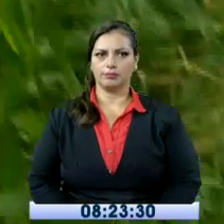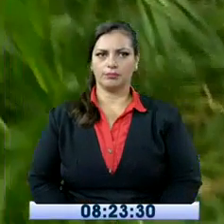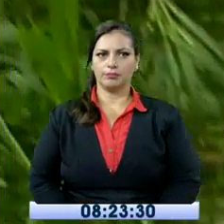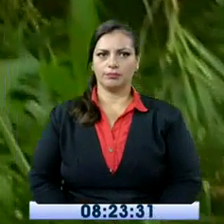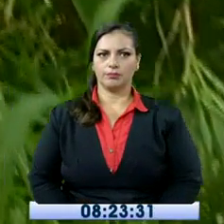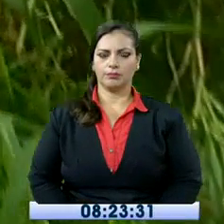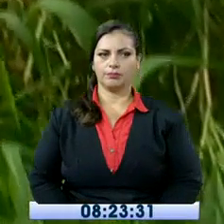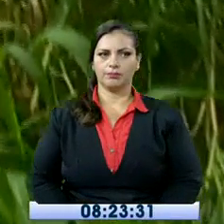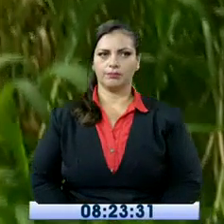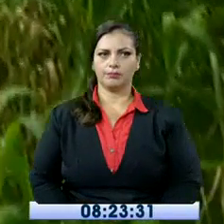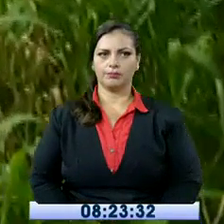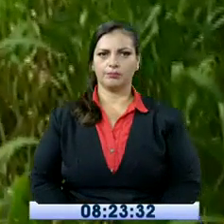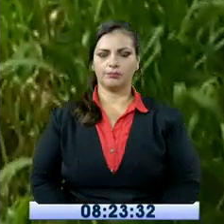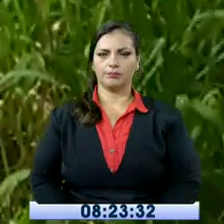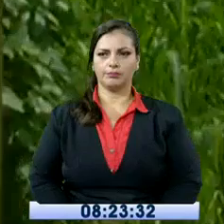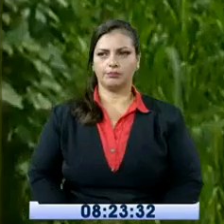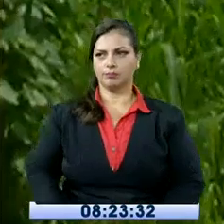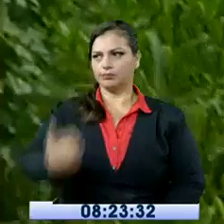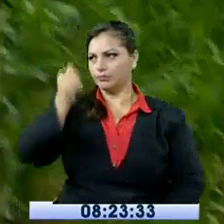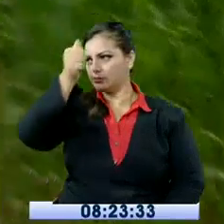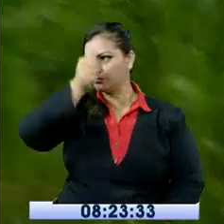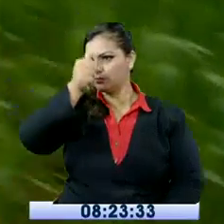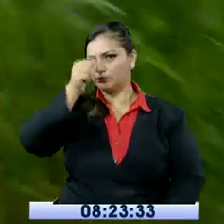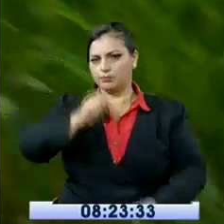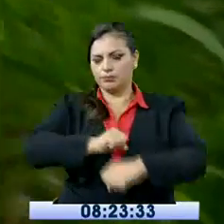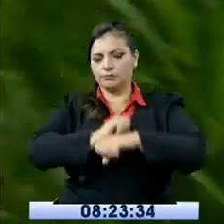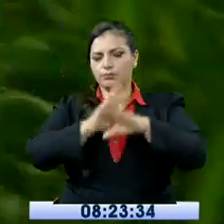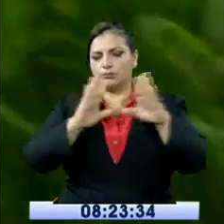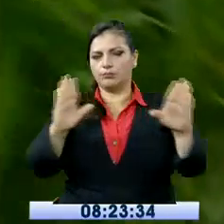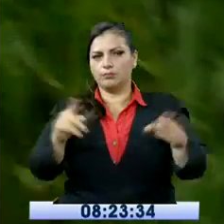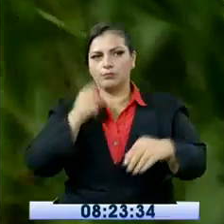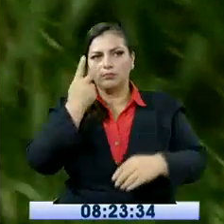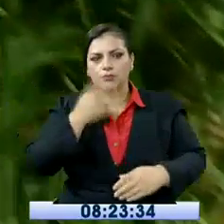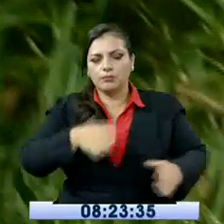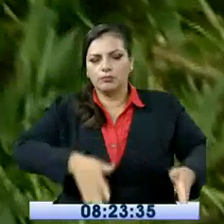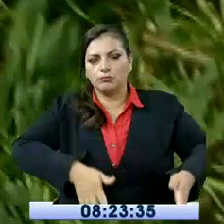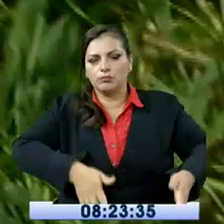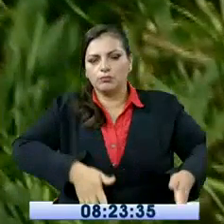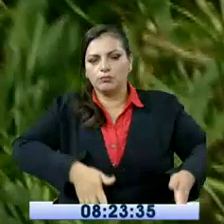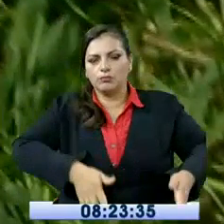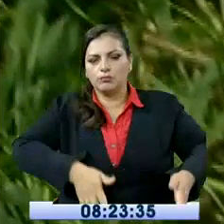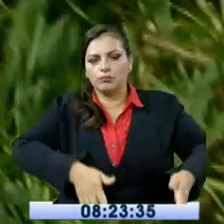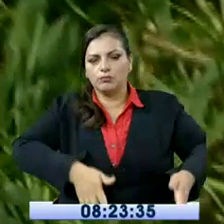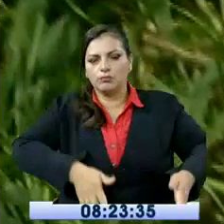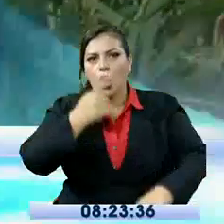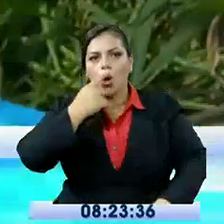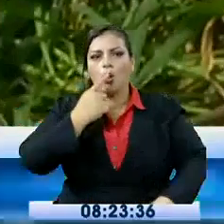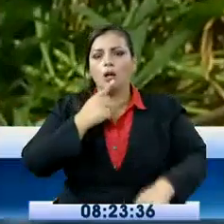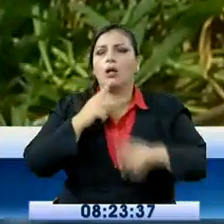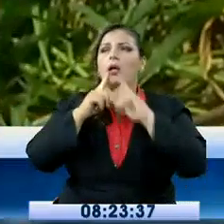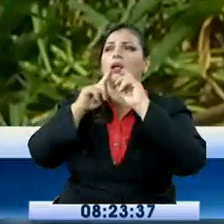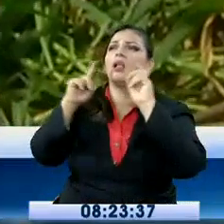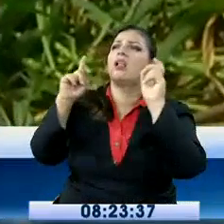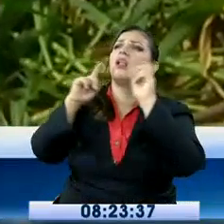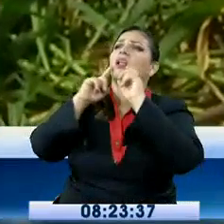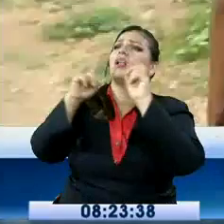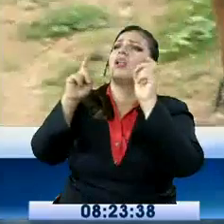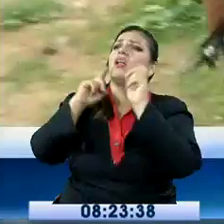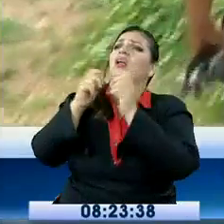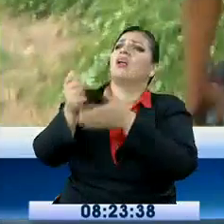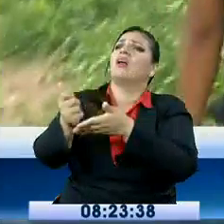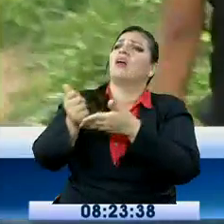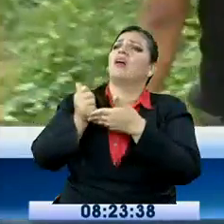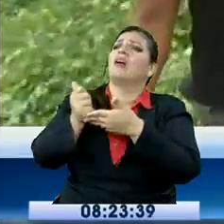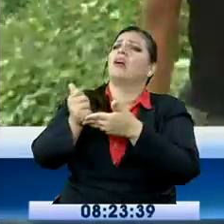Fue en la madrugada del domingo cuando los gritos desde una zanja alertaron a los habitantes de la primera etapa en El Recreo. En